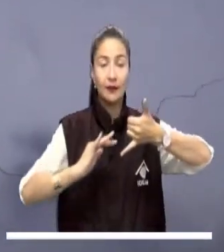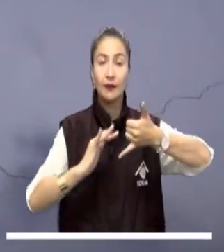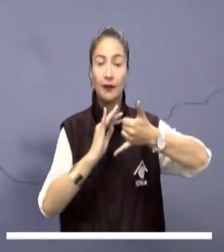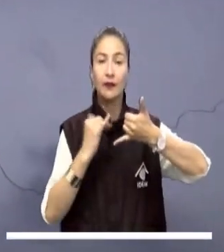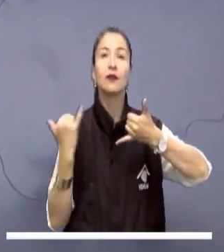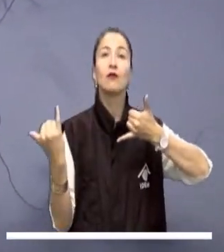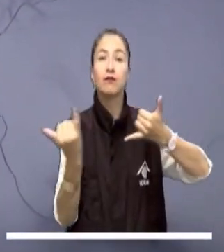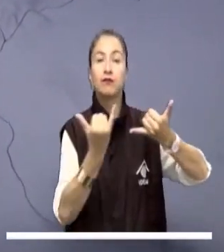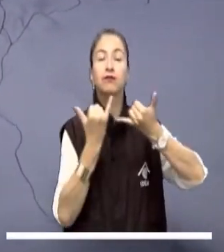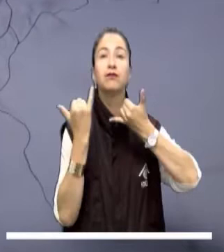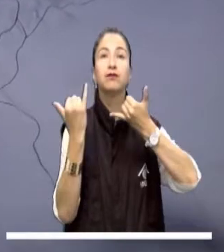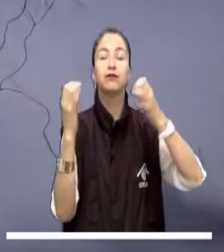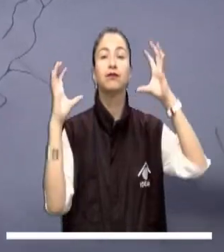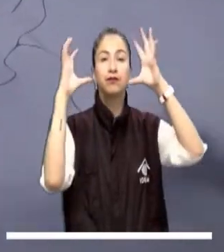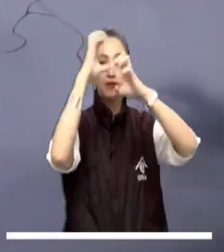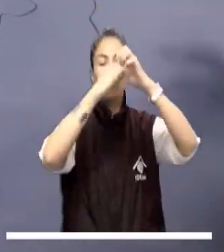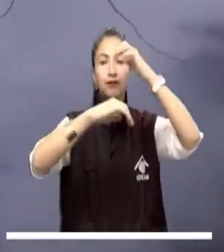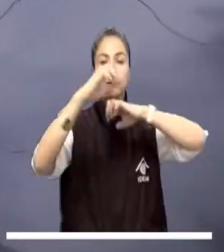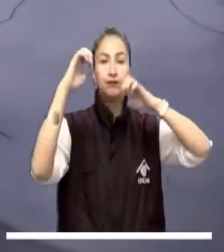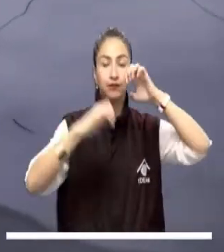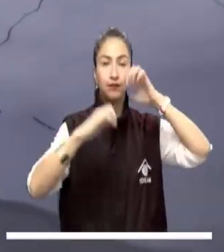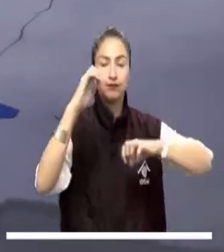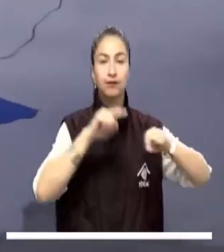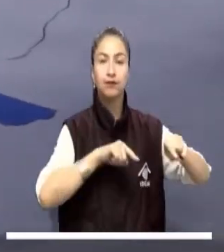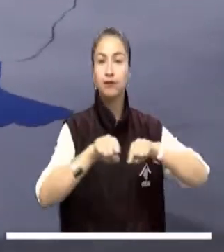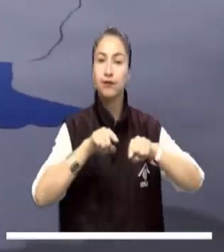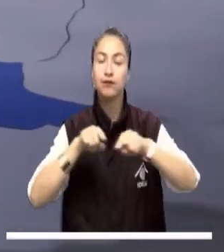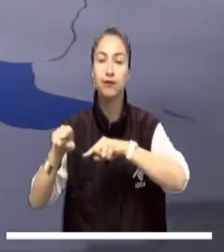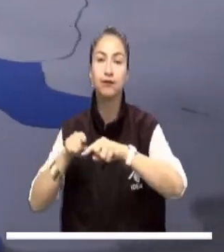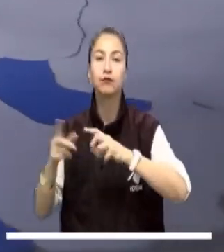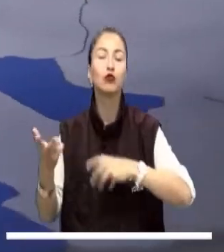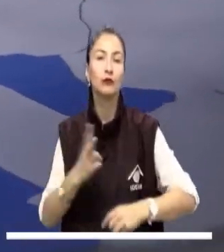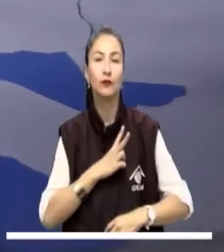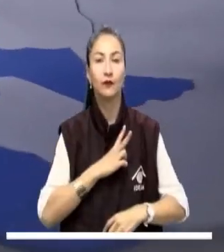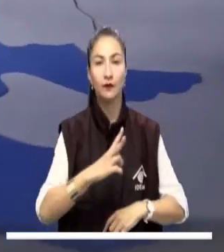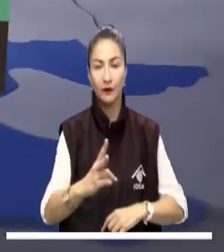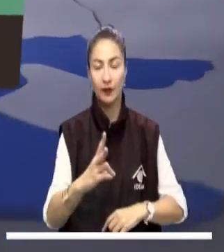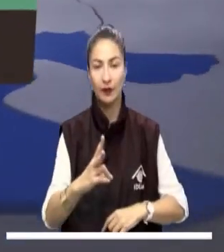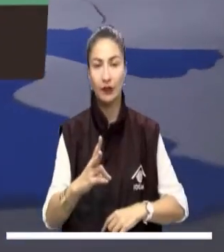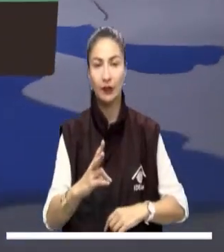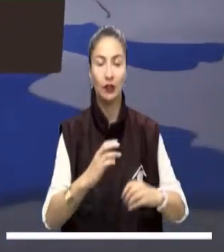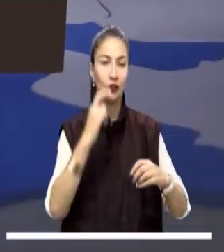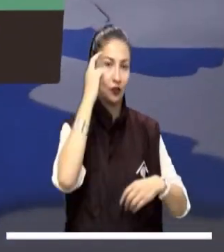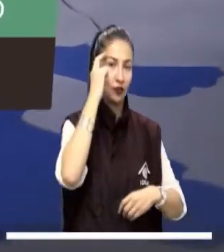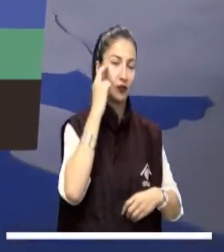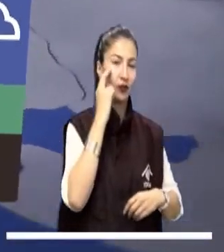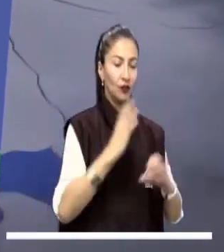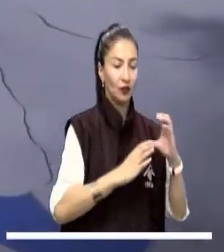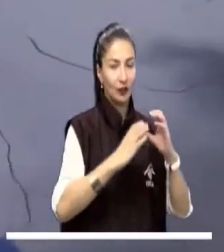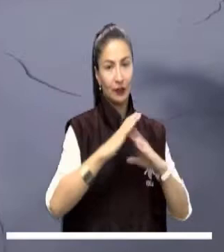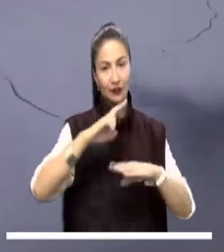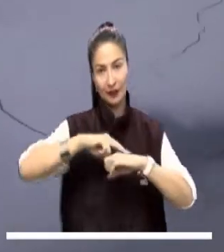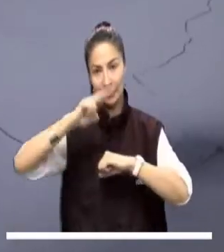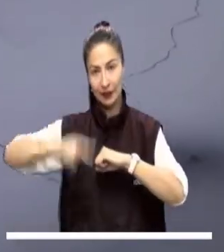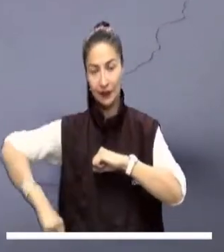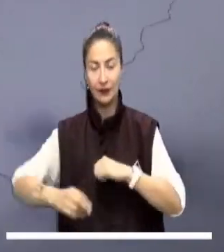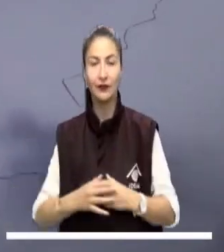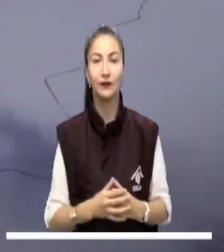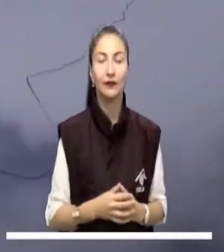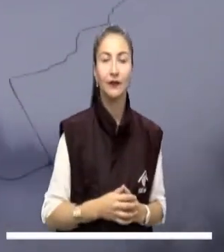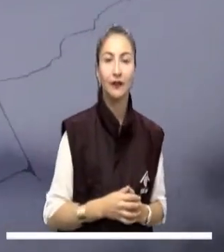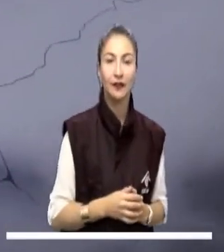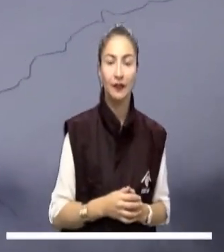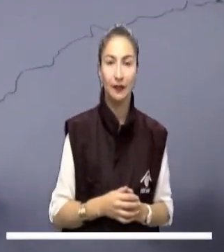litoral pacífico se estima cielo parcialmente nublado y lluvias moderadas en sectores de Valle del Cauca, Chocó, Cauca y Nariño.